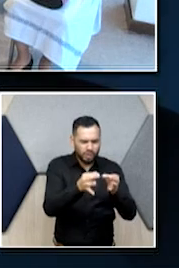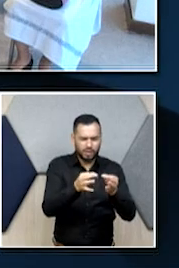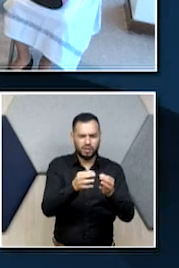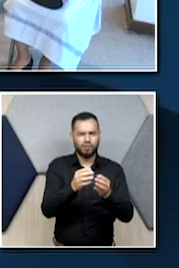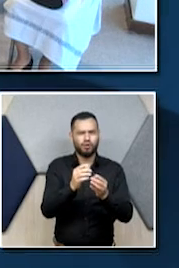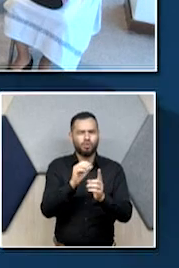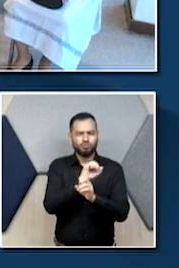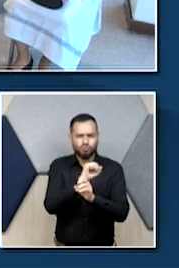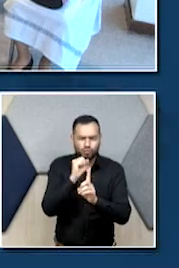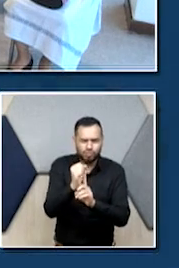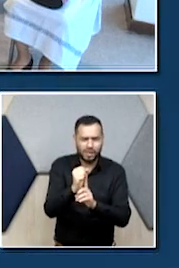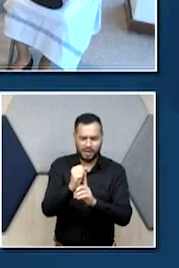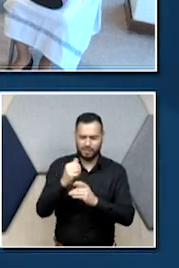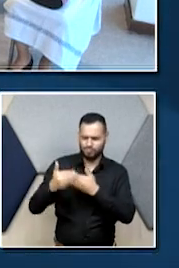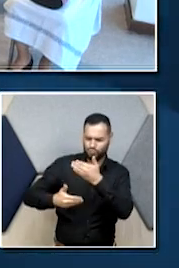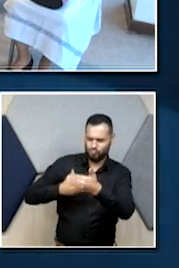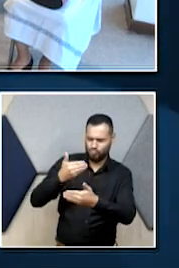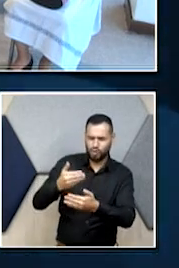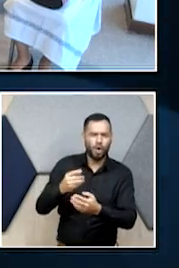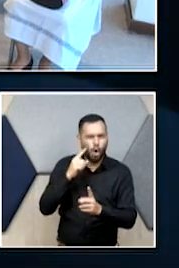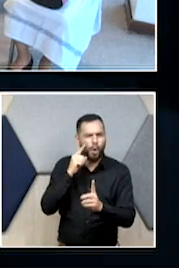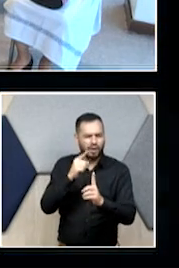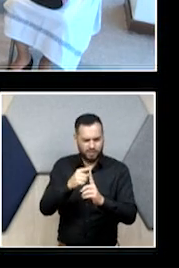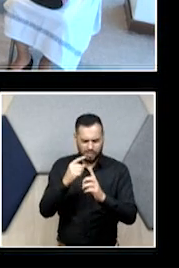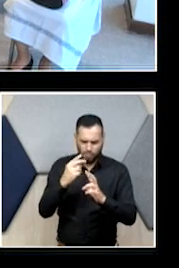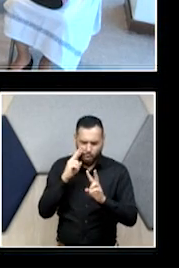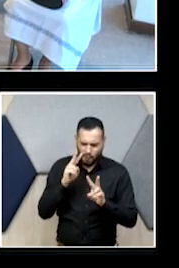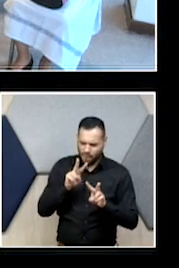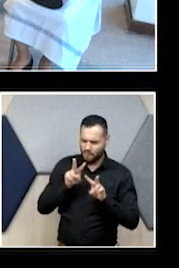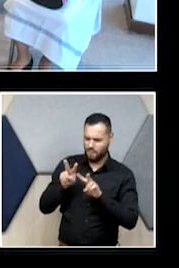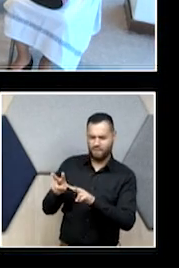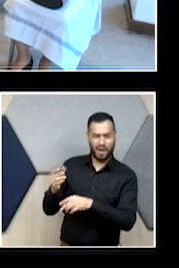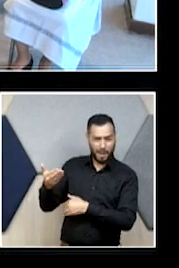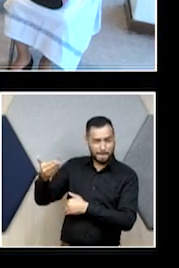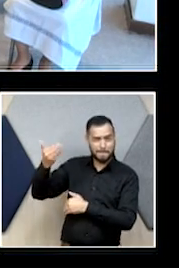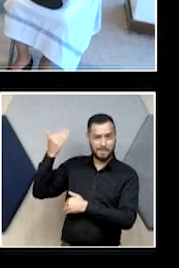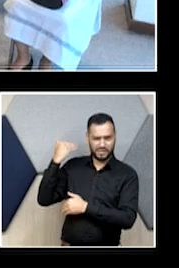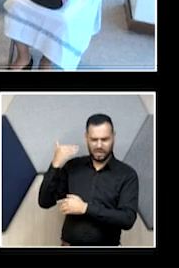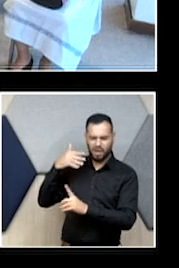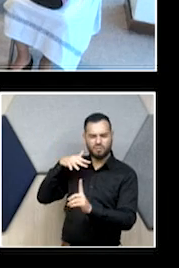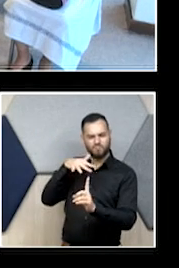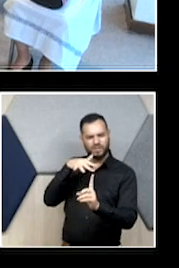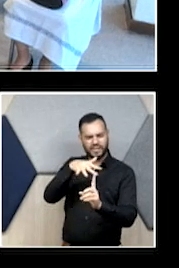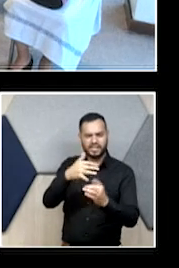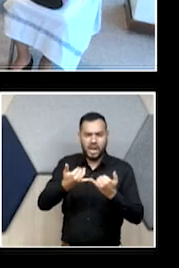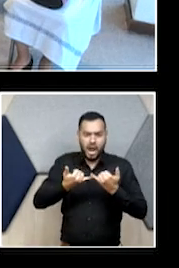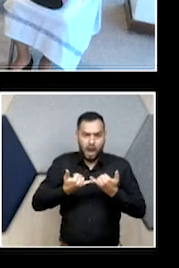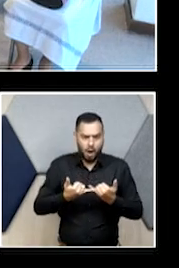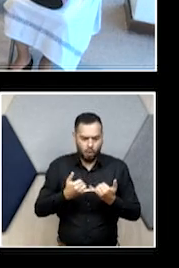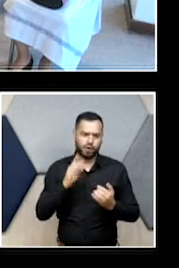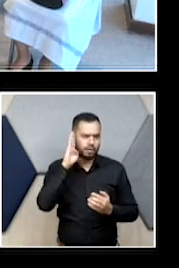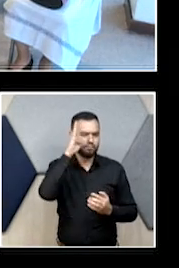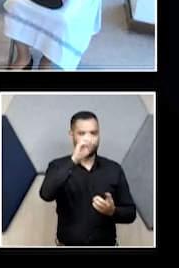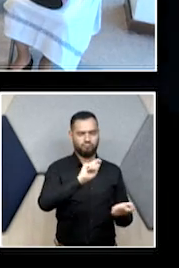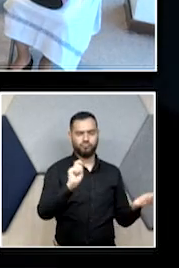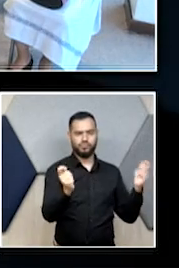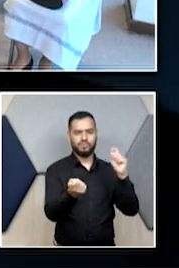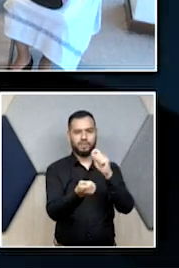lograr visibilizar el pasado, incidir en el presente y transformar el futuro.